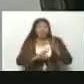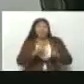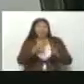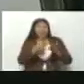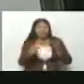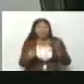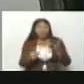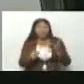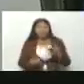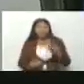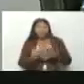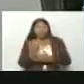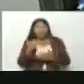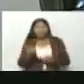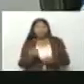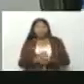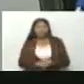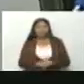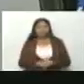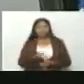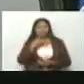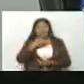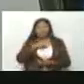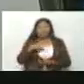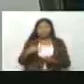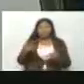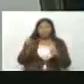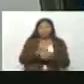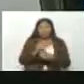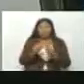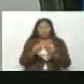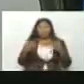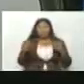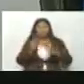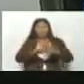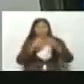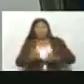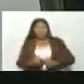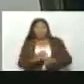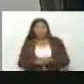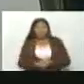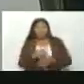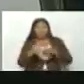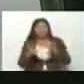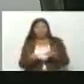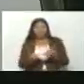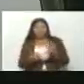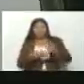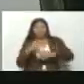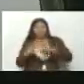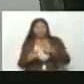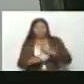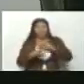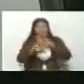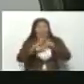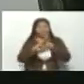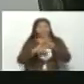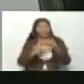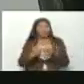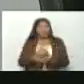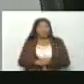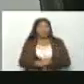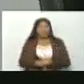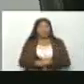necesarios para poner en funcionamiento. Bueno, hemos optado a una de las grandes potencias que el producto también de su bloqueo, recordemos de que